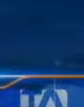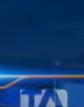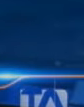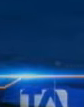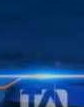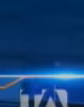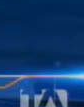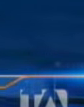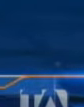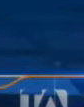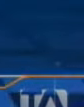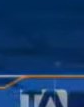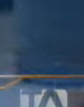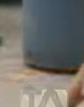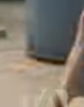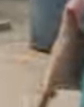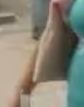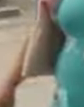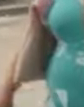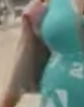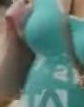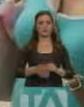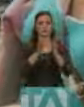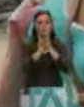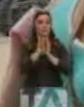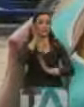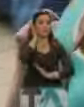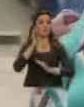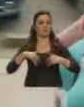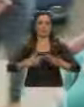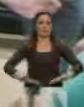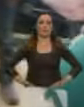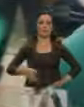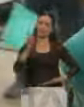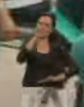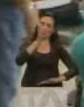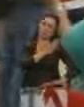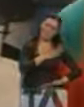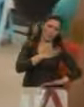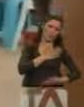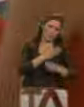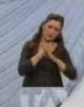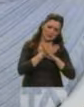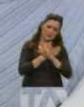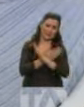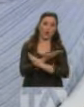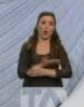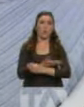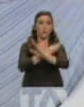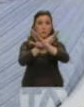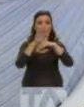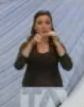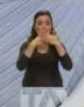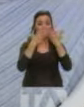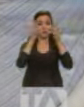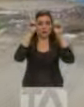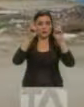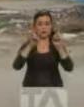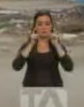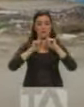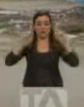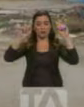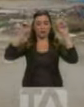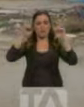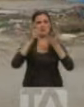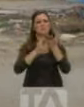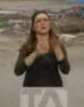y más de 120 sospechosos. Se pidió a las mujeres abstenerse de embarazarse y se intensificaron las campañas de prevención. Pero